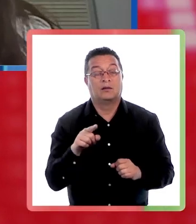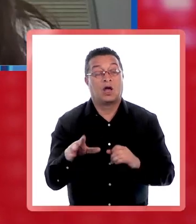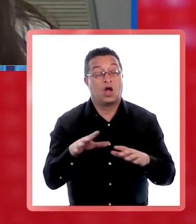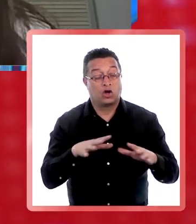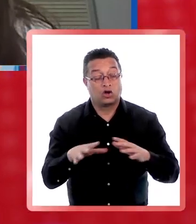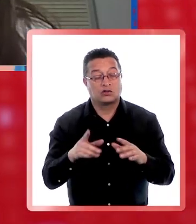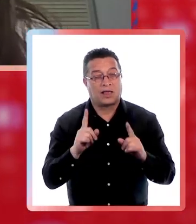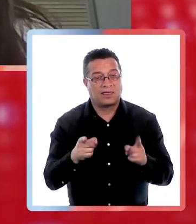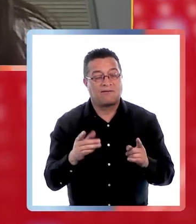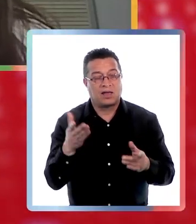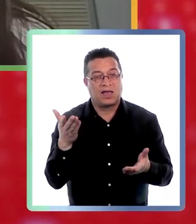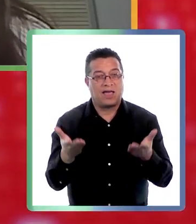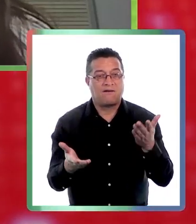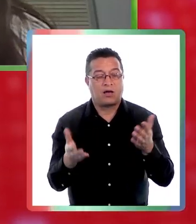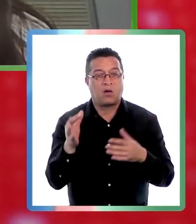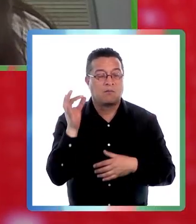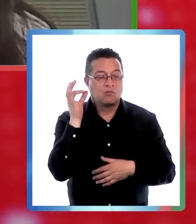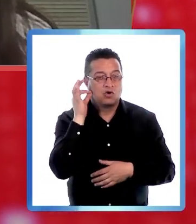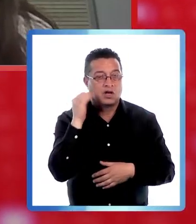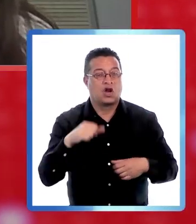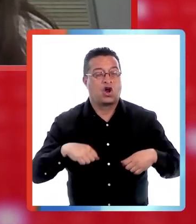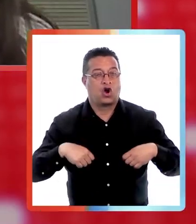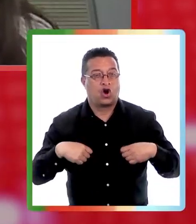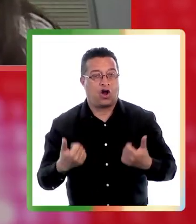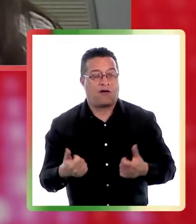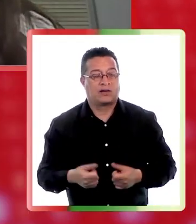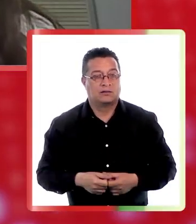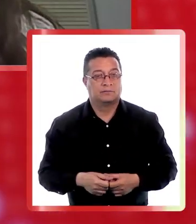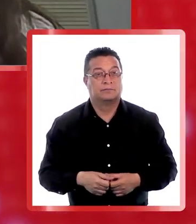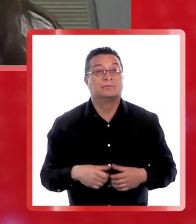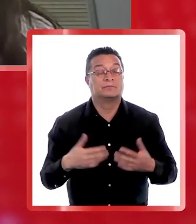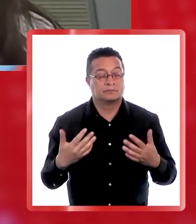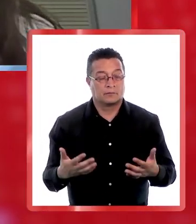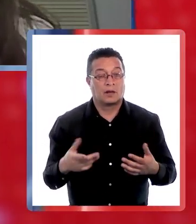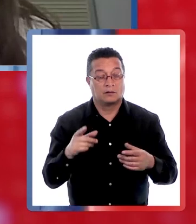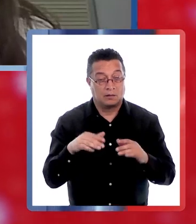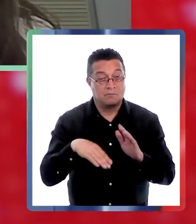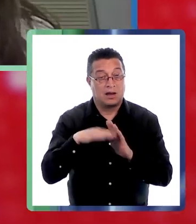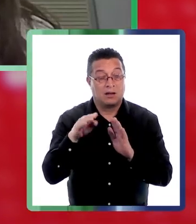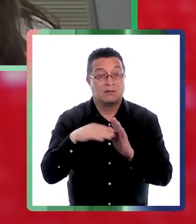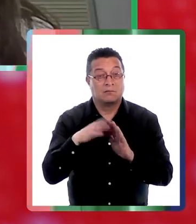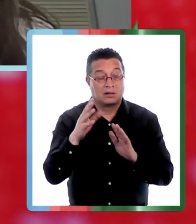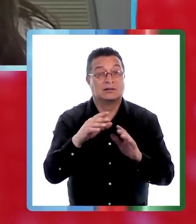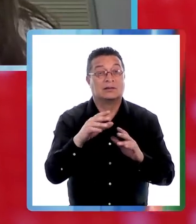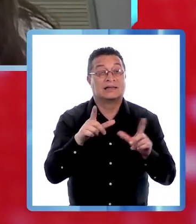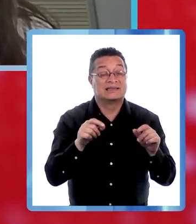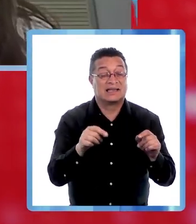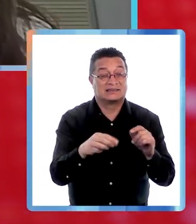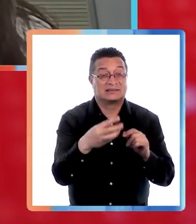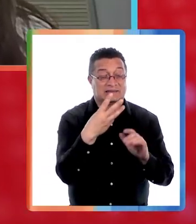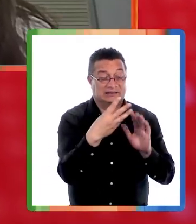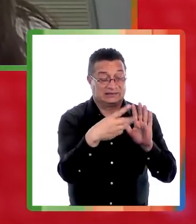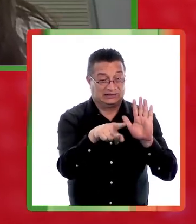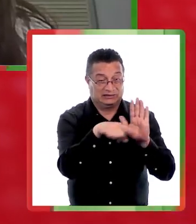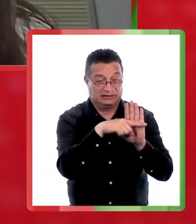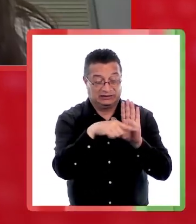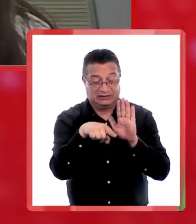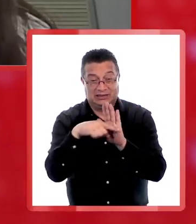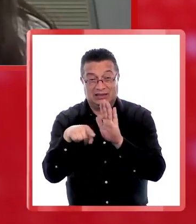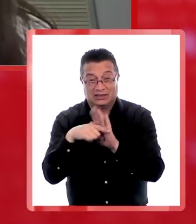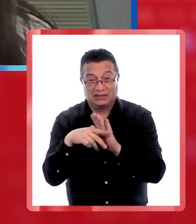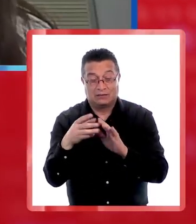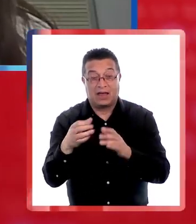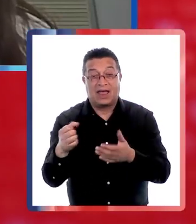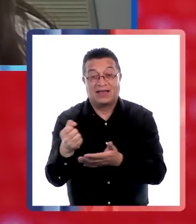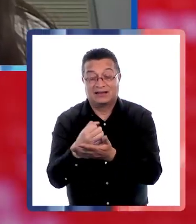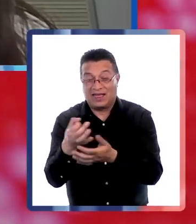es una de las cosas que hay que evaluar en una mujer joven. Perfecto. Como en general son cánceres triple negativos, el enfrentamiento